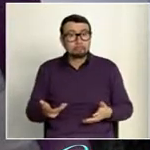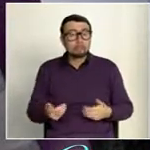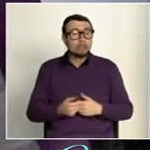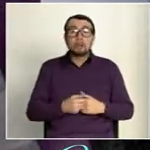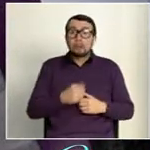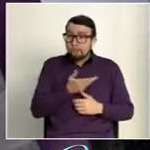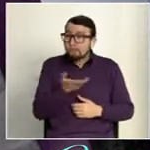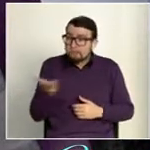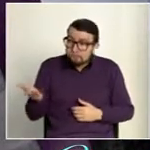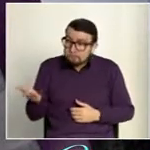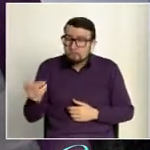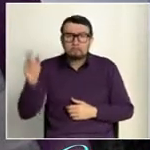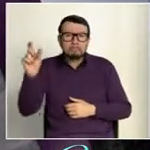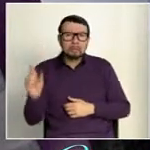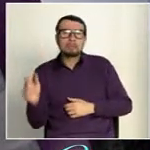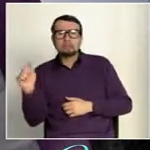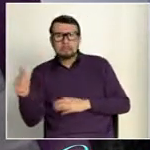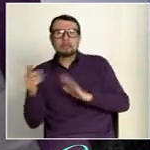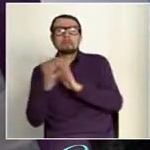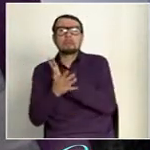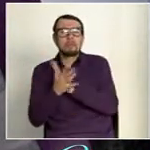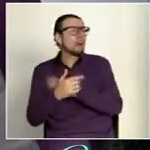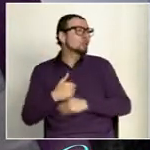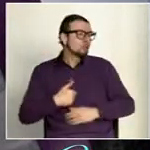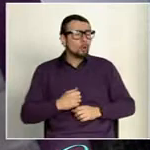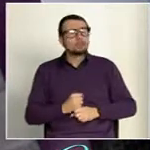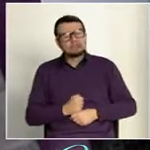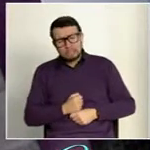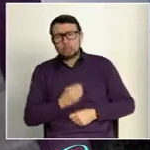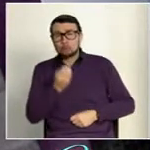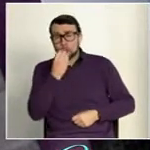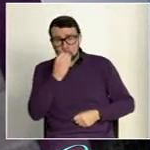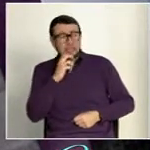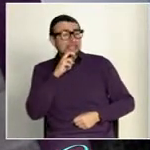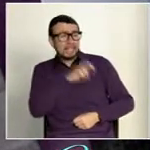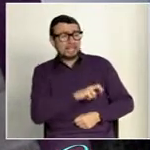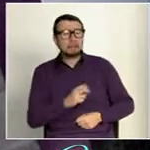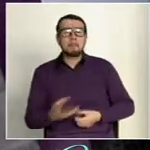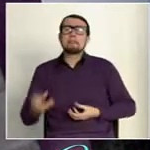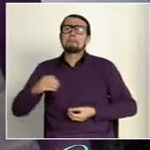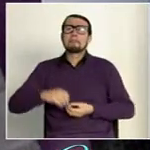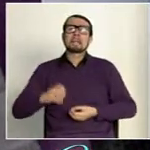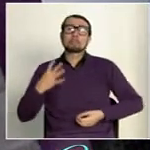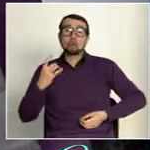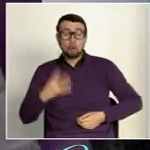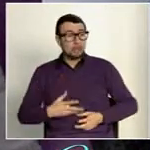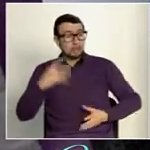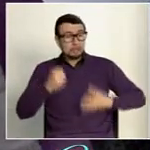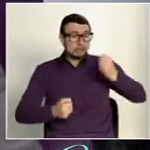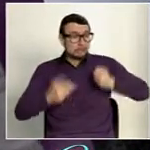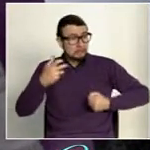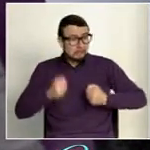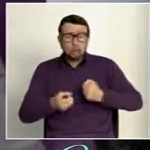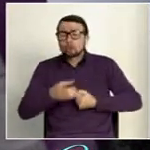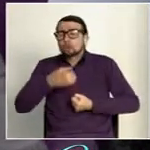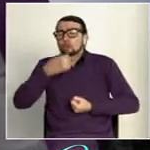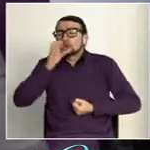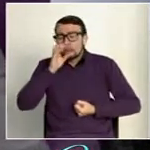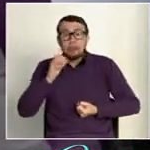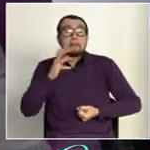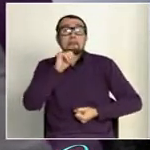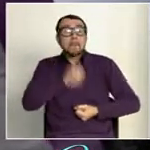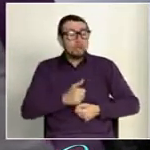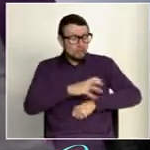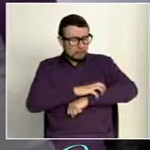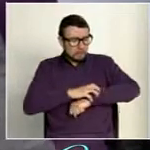vemos que el paciente nos refiere que come carne y le aumentan los dolores, que toma leche y se le aumentan las alergias y le aumentan